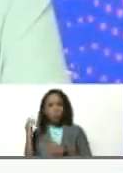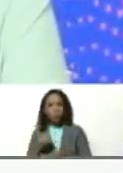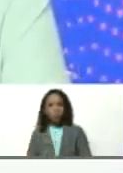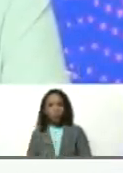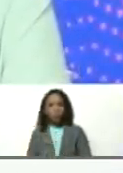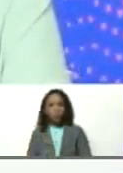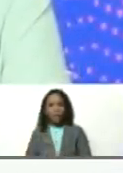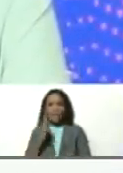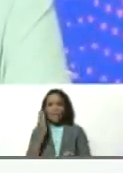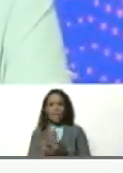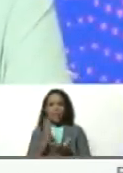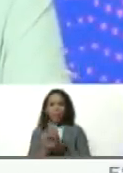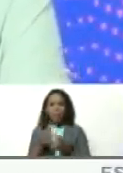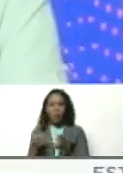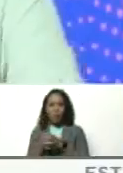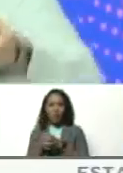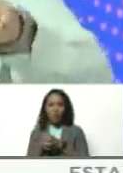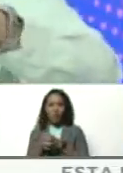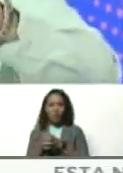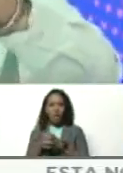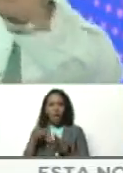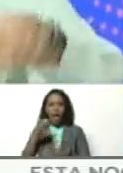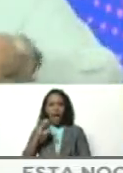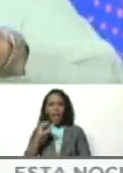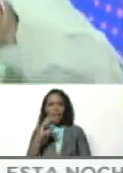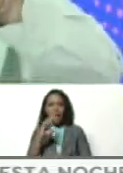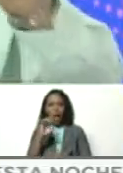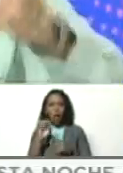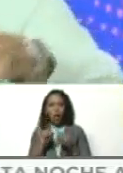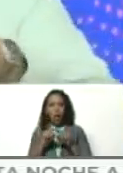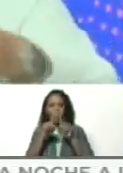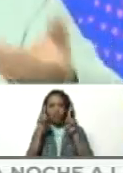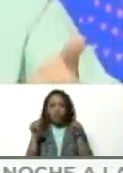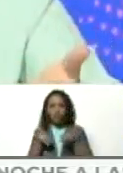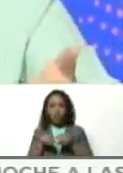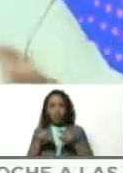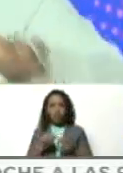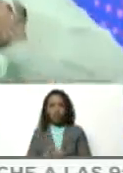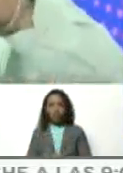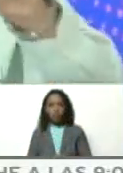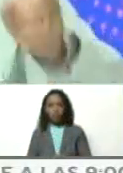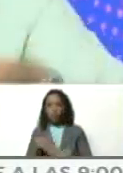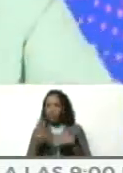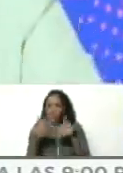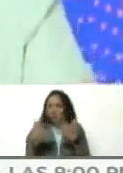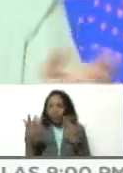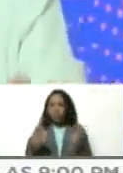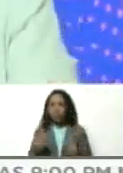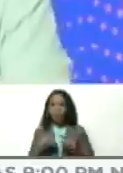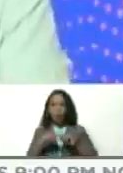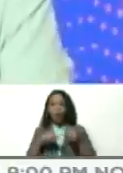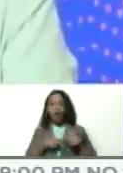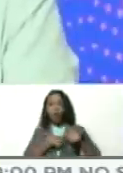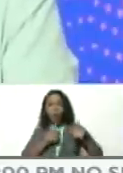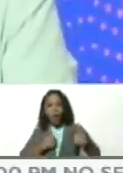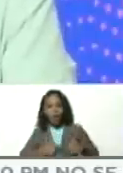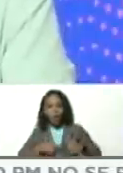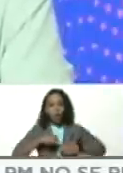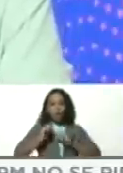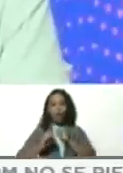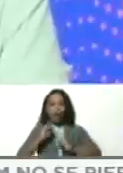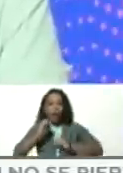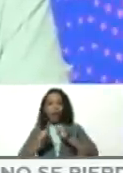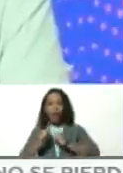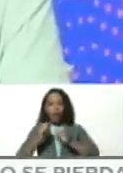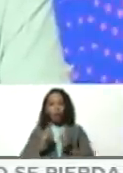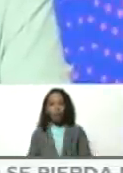Siempre el sectarismo de Escalona, ¿ves? Entonces me empieza a decir desde ahí, ¿qué es eso, Escalona? Corazón llanero, claro que corazón llanero.